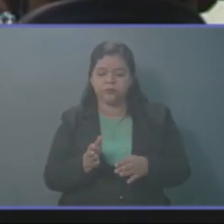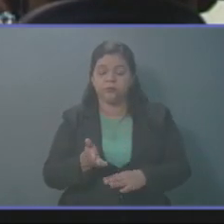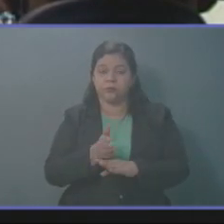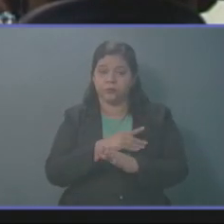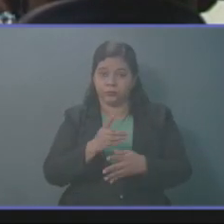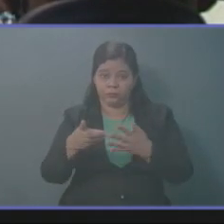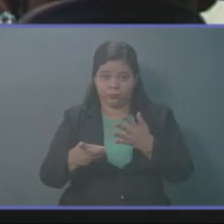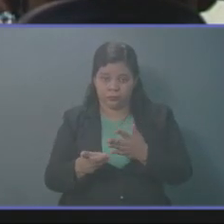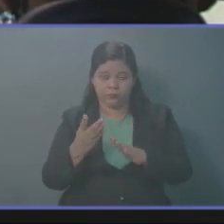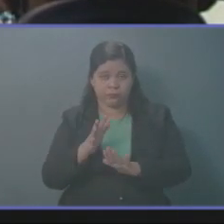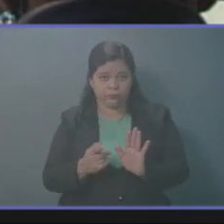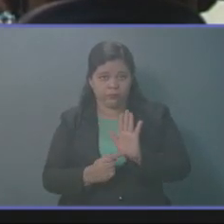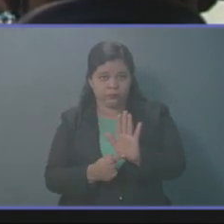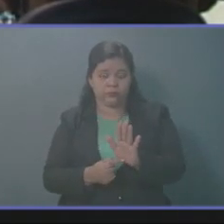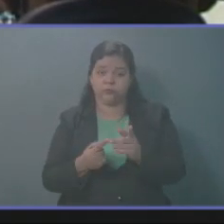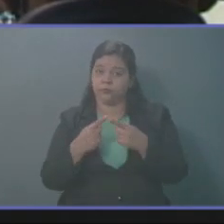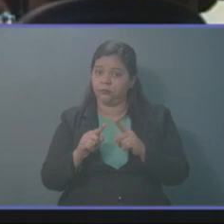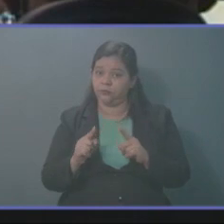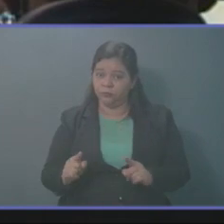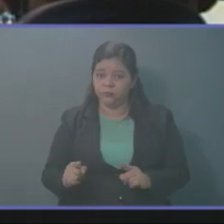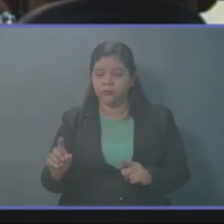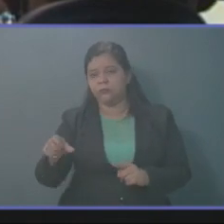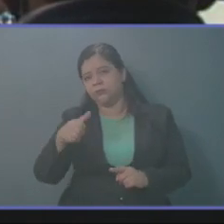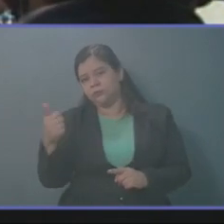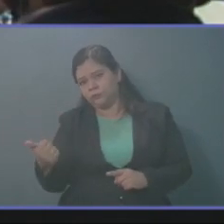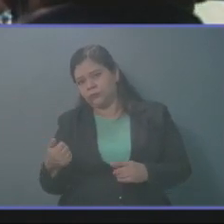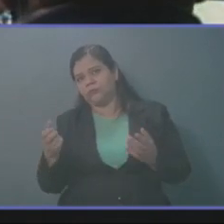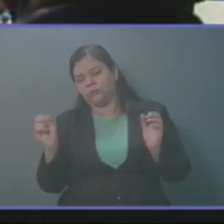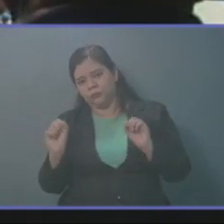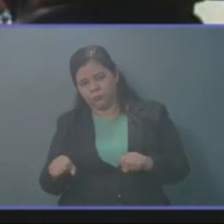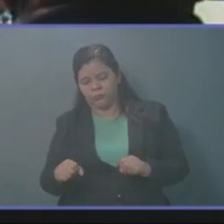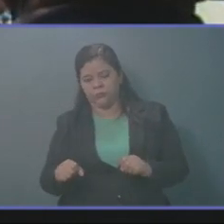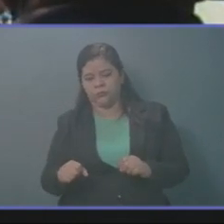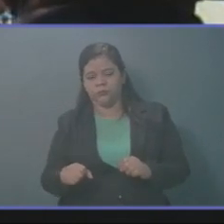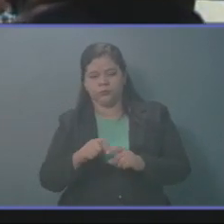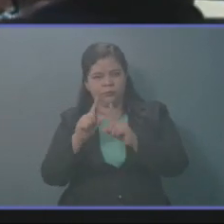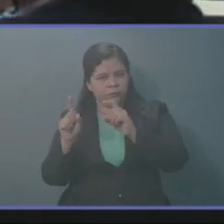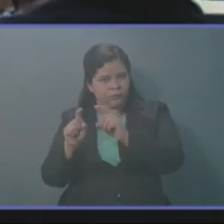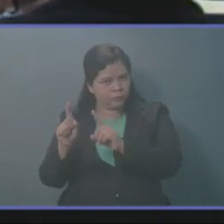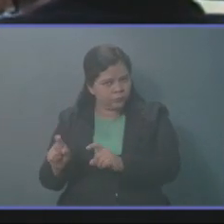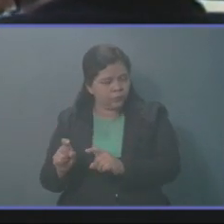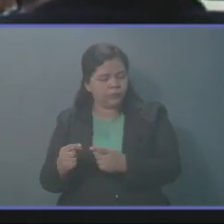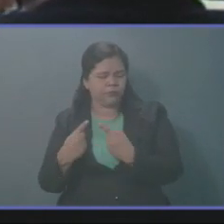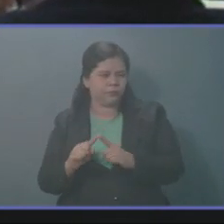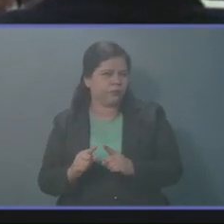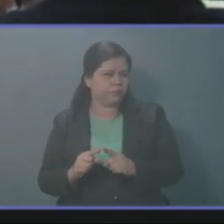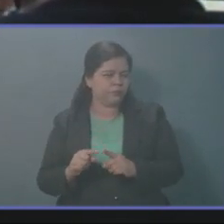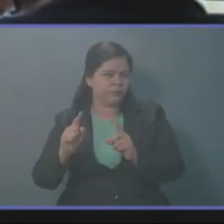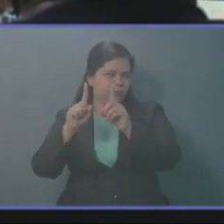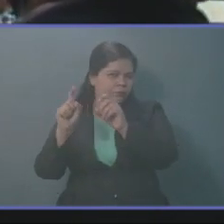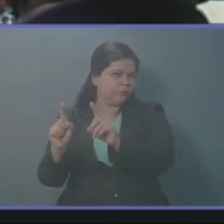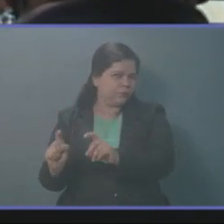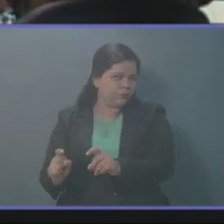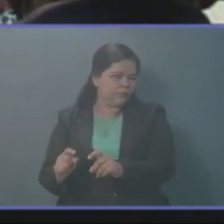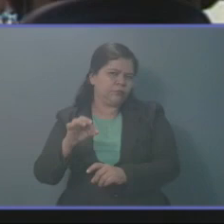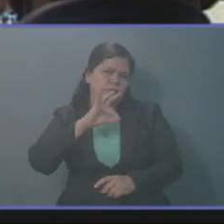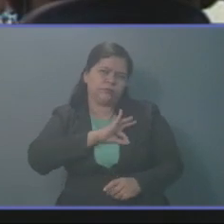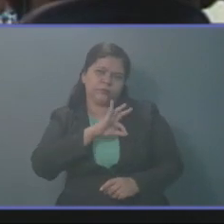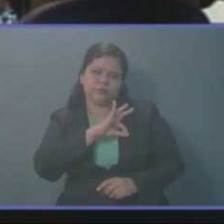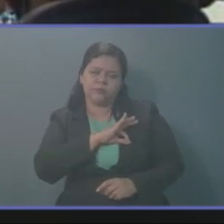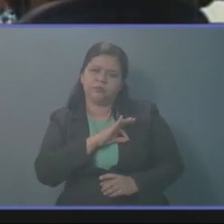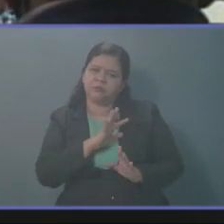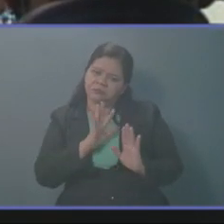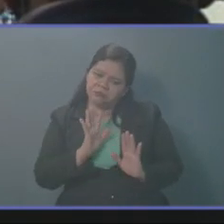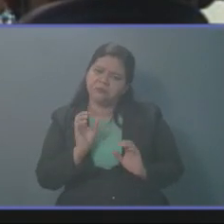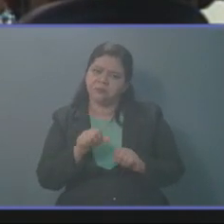presentado y que las otras se van a hacer las consultas. Si las consultas son favorables, entonces